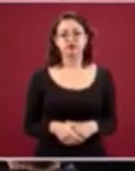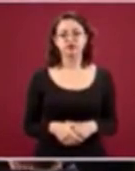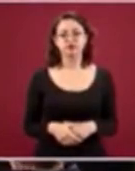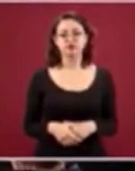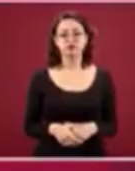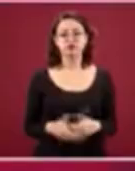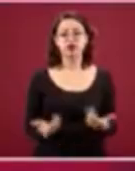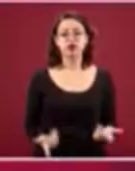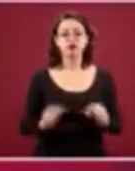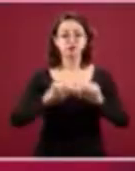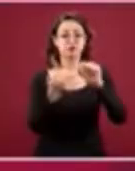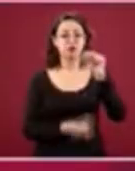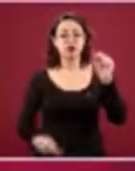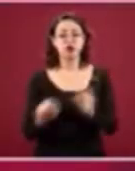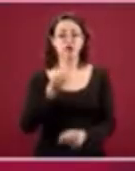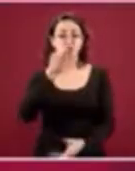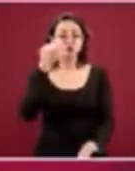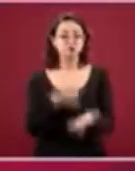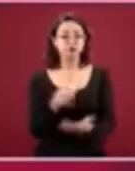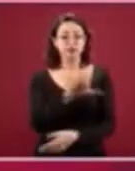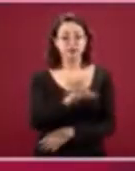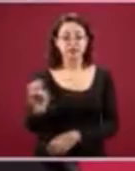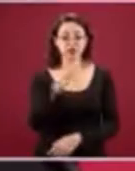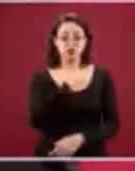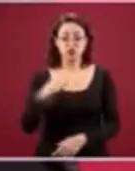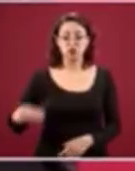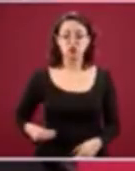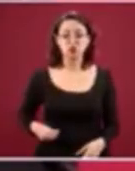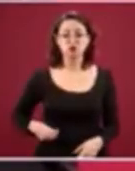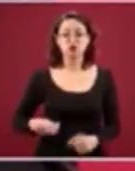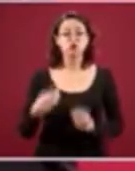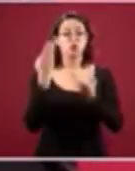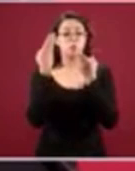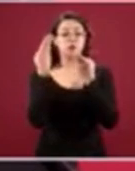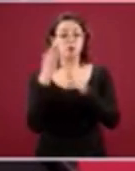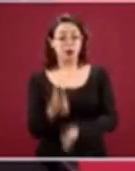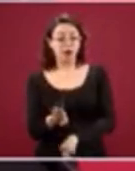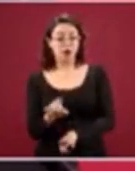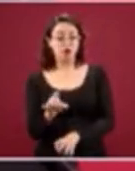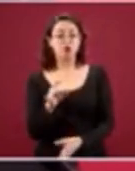2.500 municipios, solo hay sucursales